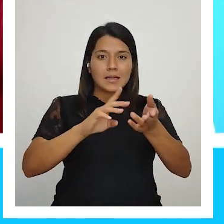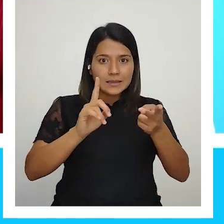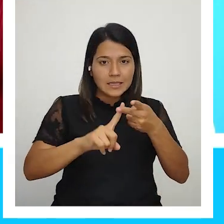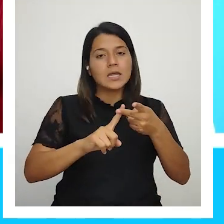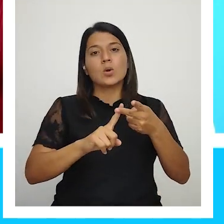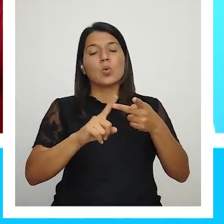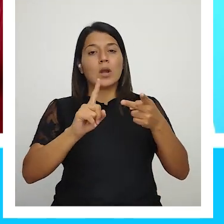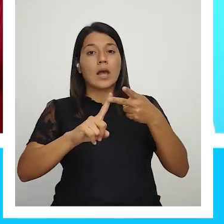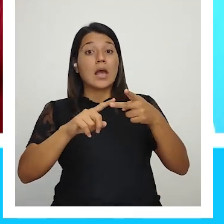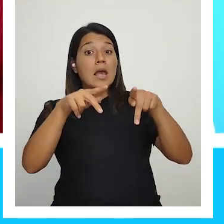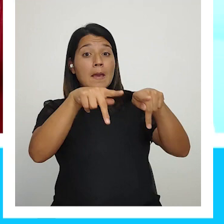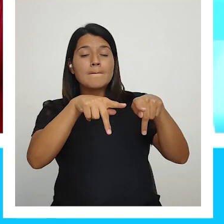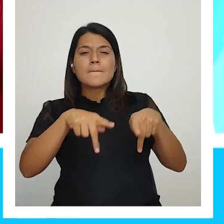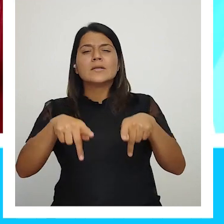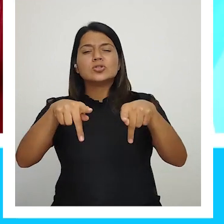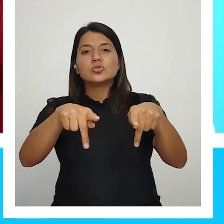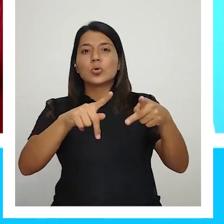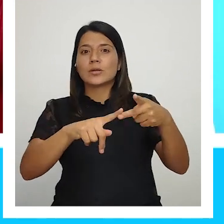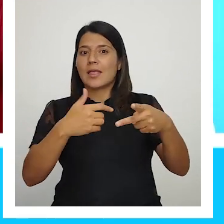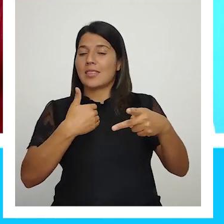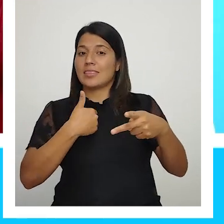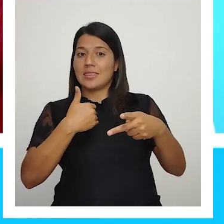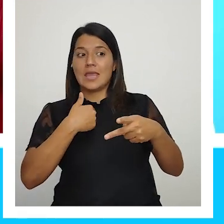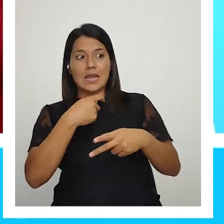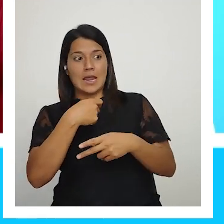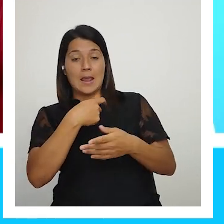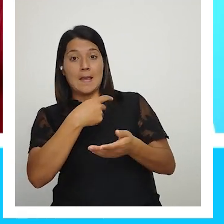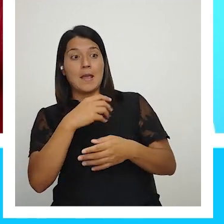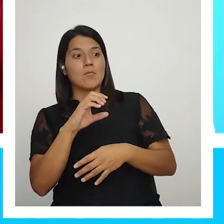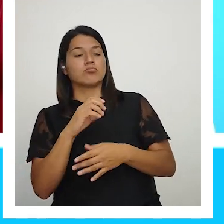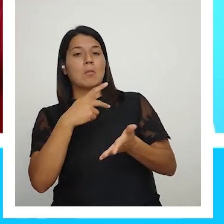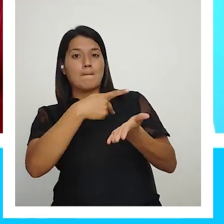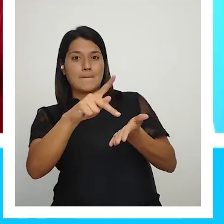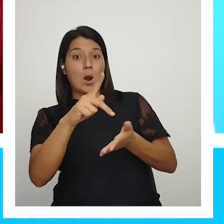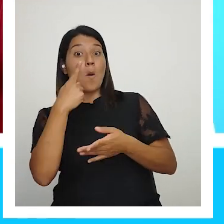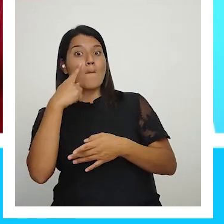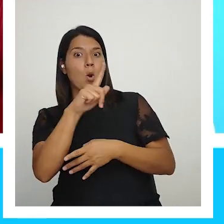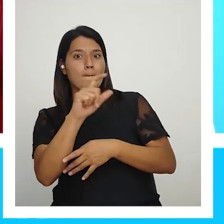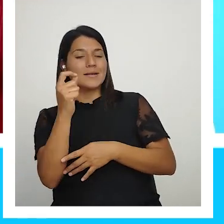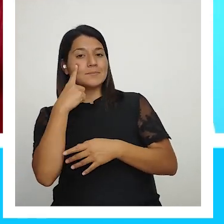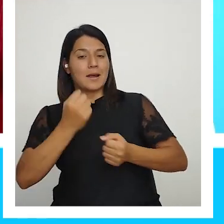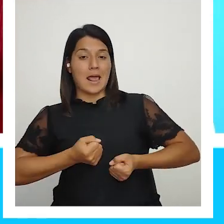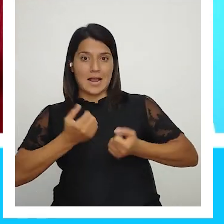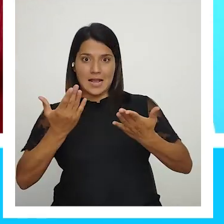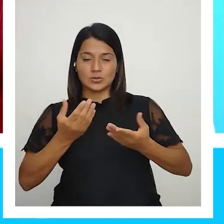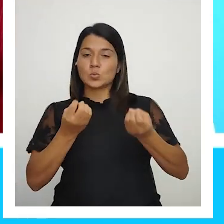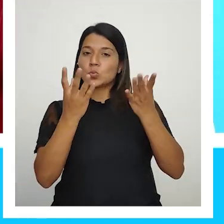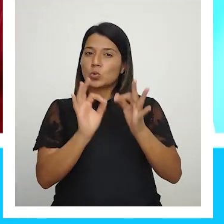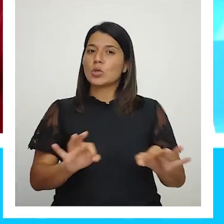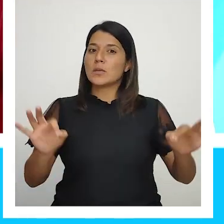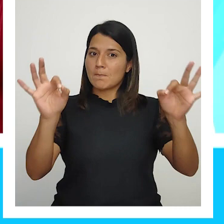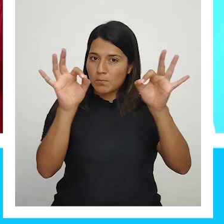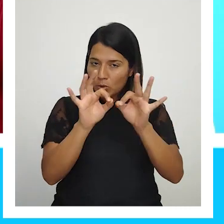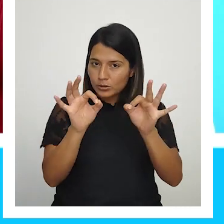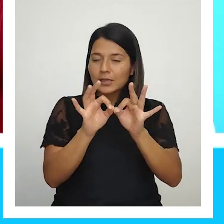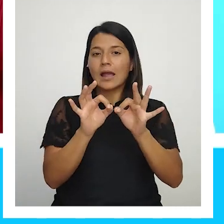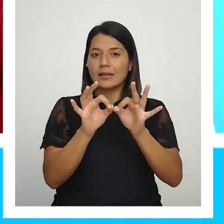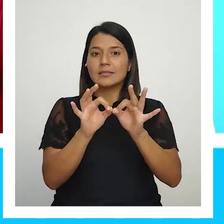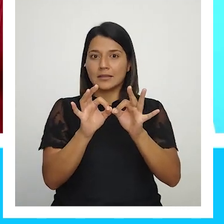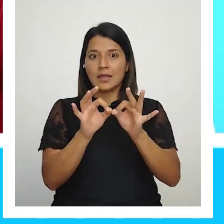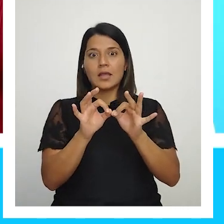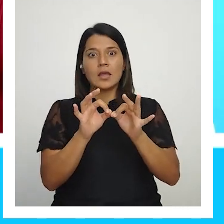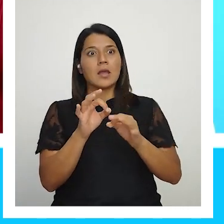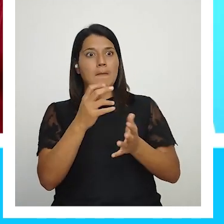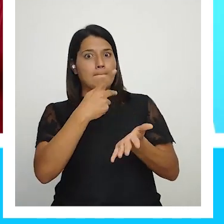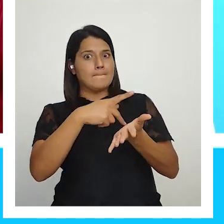colegiatura. Las personas tienen un estipendio mensual para sus gastos personales, que eso es importantísimo. Es una suma pues, de un buen monto que